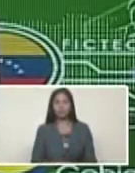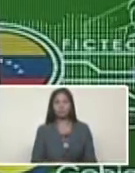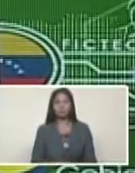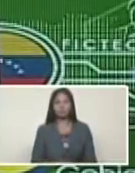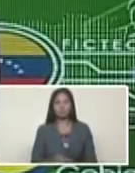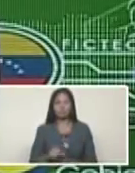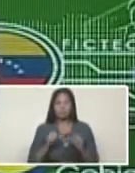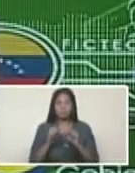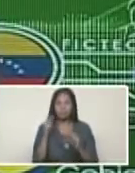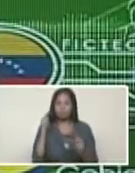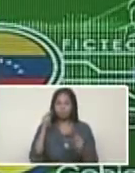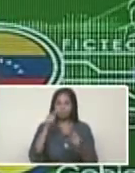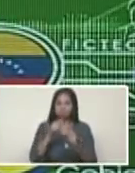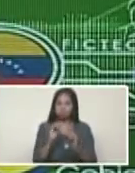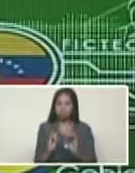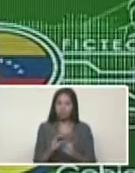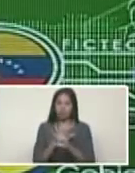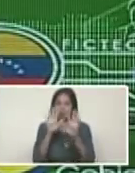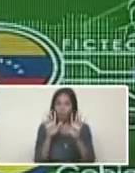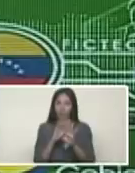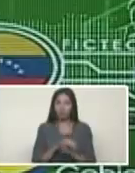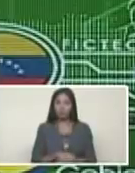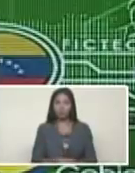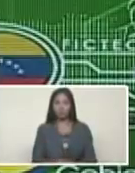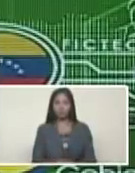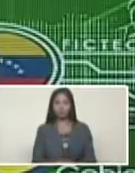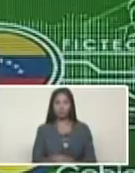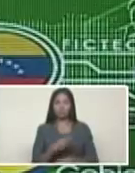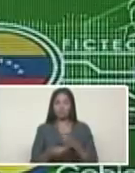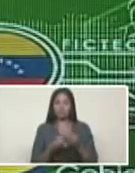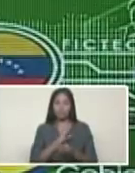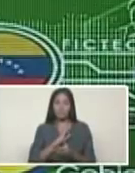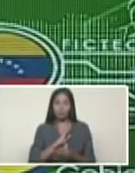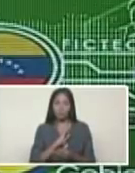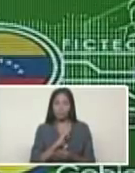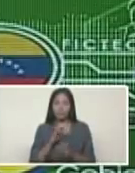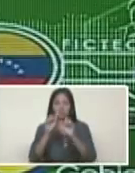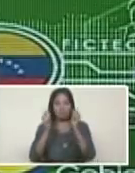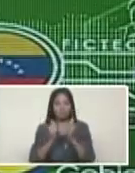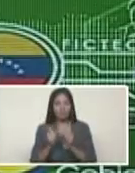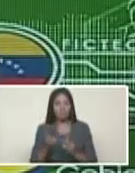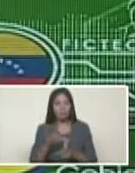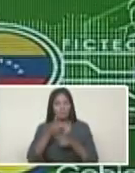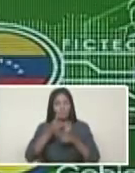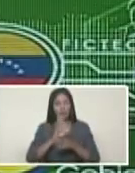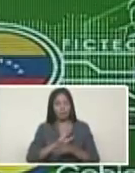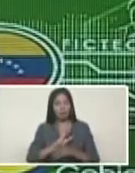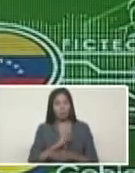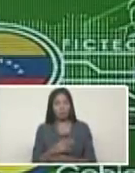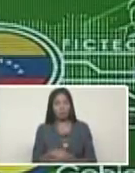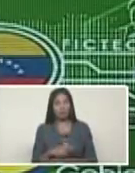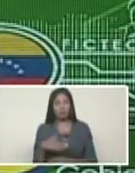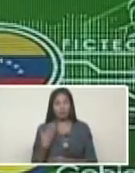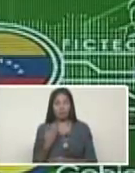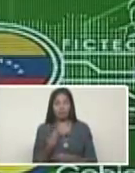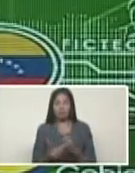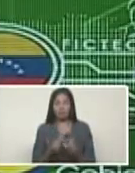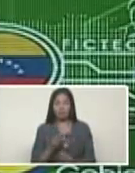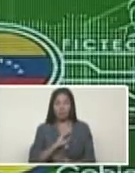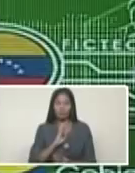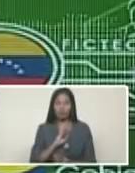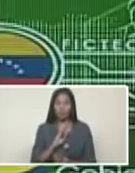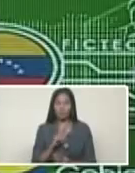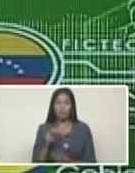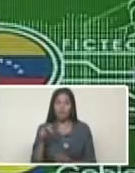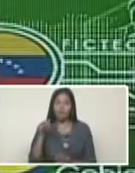Seguir avanzando en una dirección muy clara de hacer nuestro propio sistema de armas. Se recomienda muy respetuosamente, dice aquí el punto de